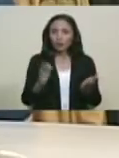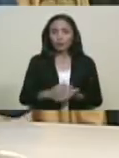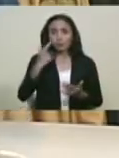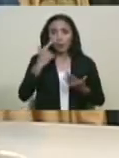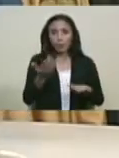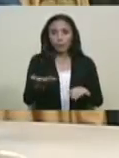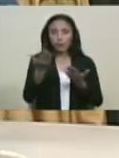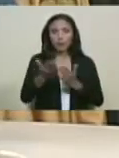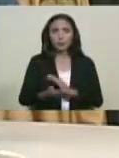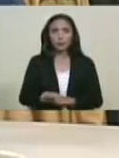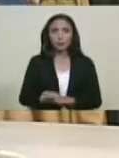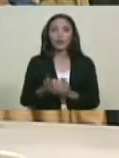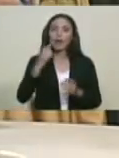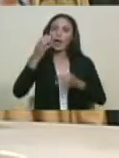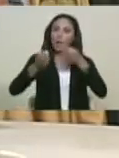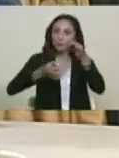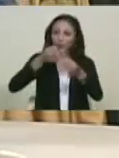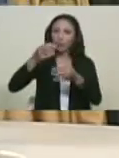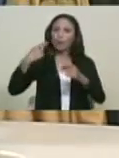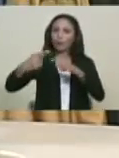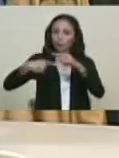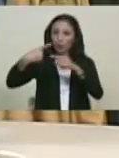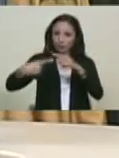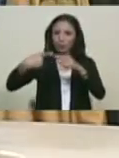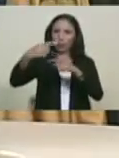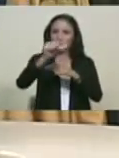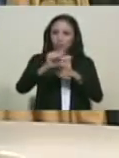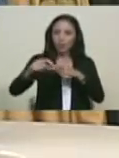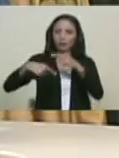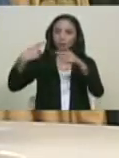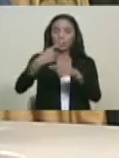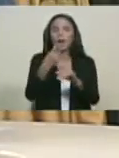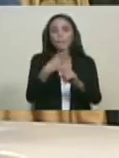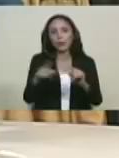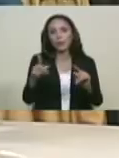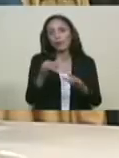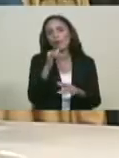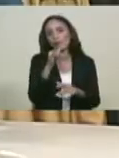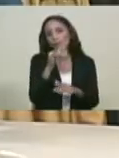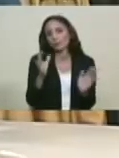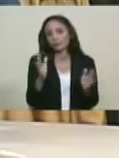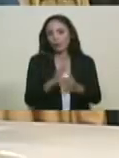ya eso lo aplicaremos en el transcurso de esta semana pero quería pre anunciarlo